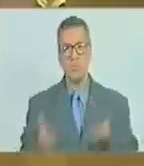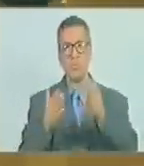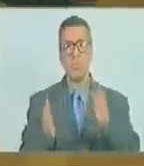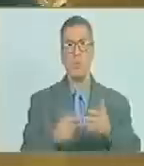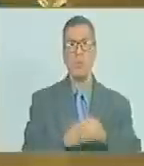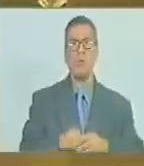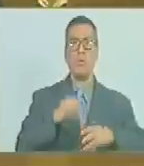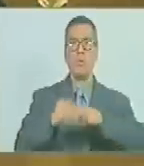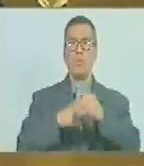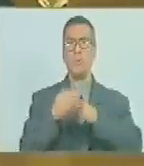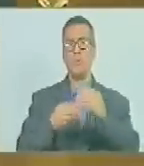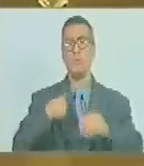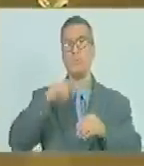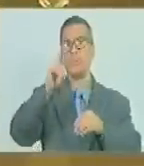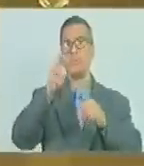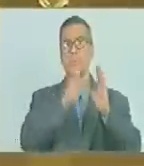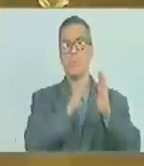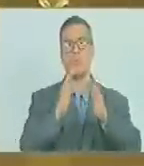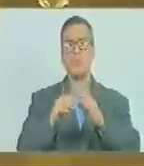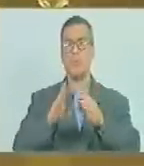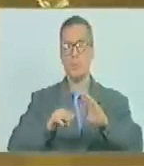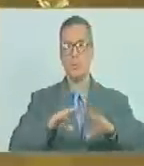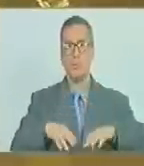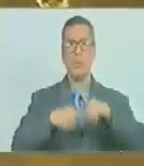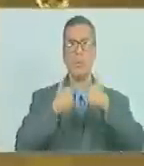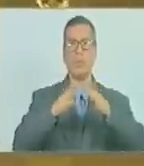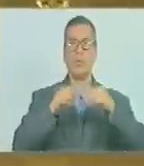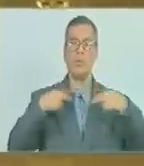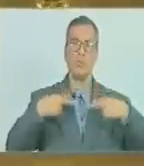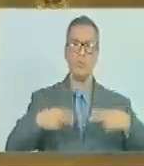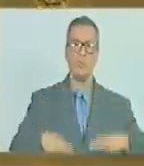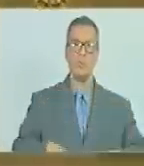para conformar el nuevo orden, para salvar a la humanidad